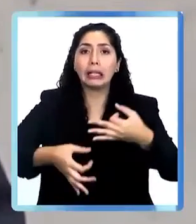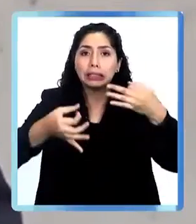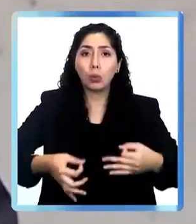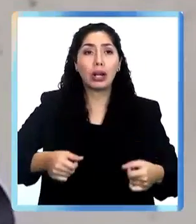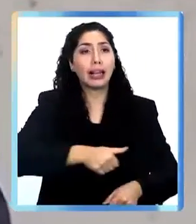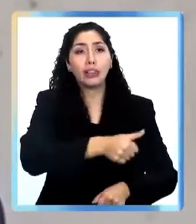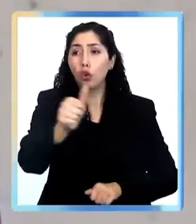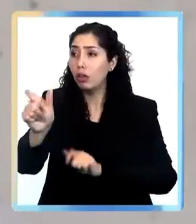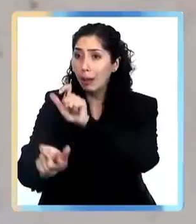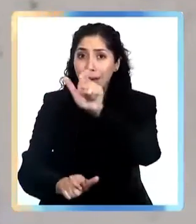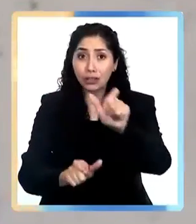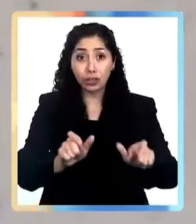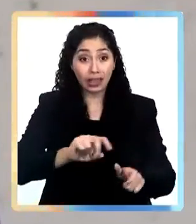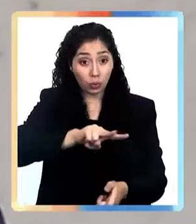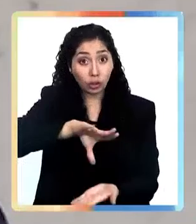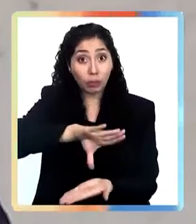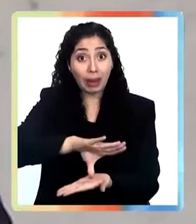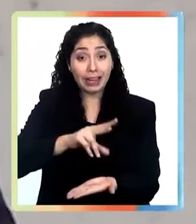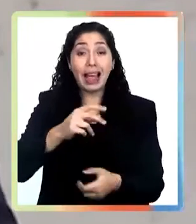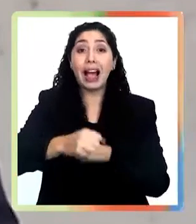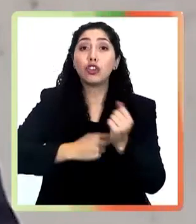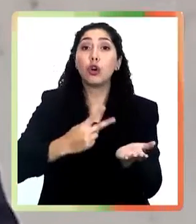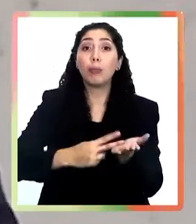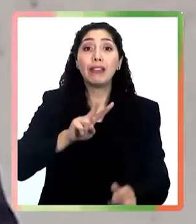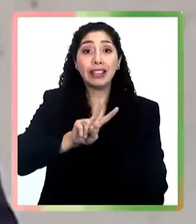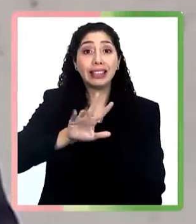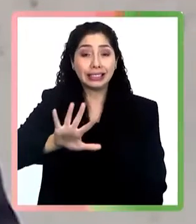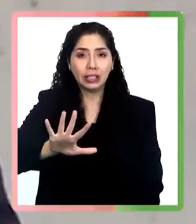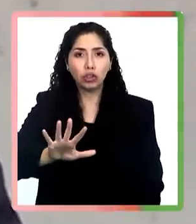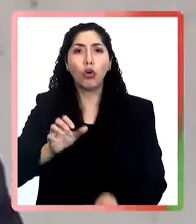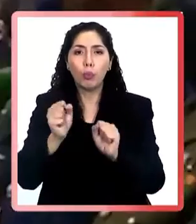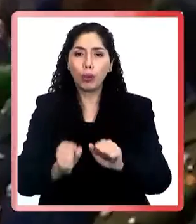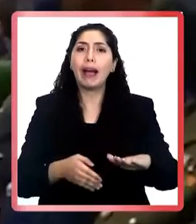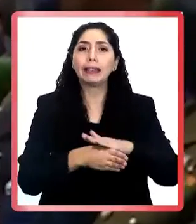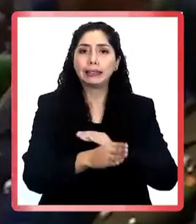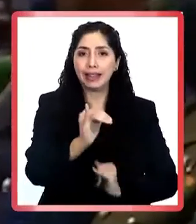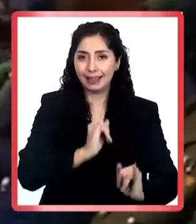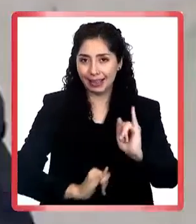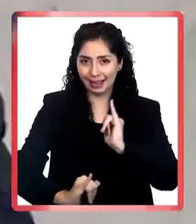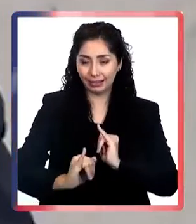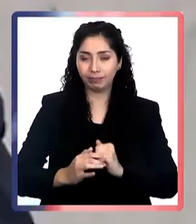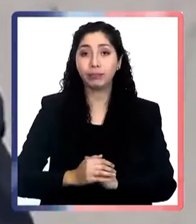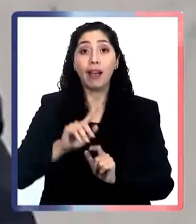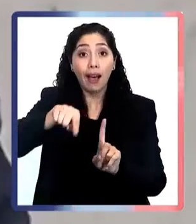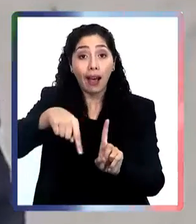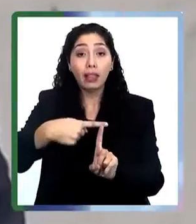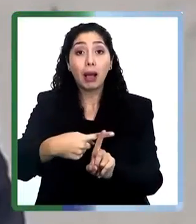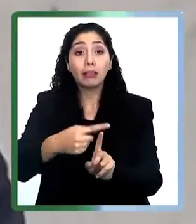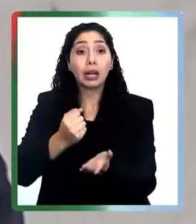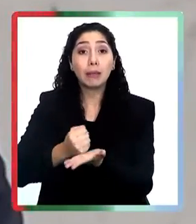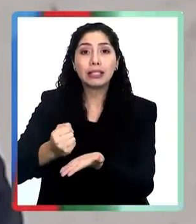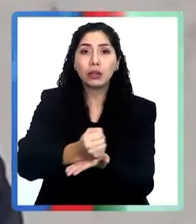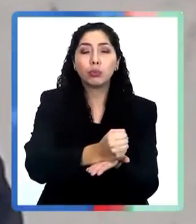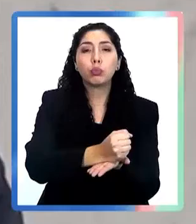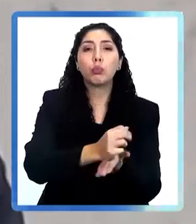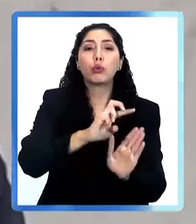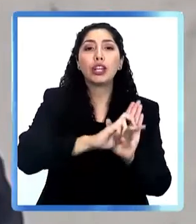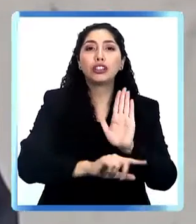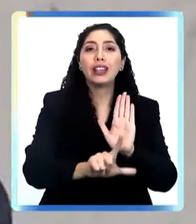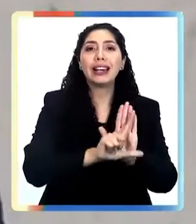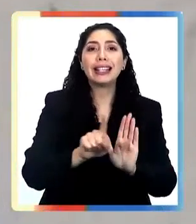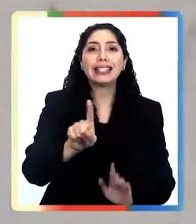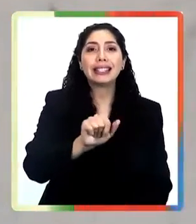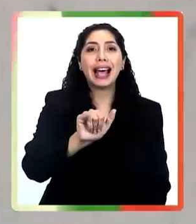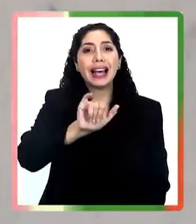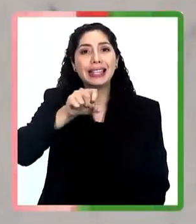todos los habitantes de nuestro país tengan acceso a conectividad daremos tramitación además al proyecto de ley science